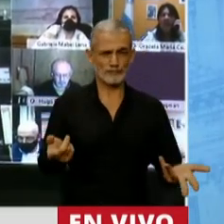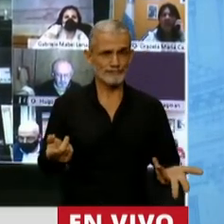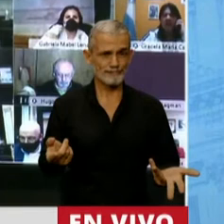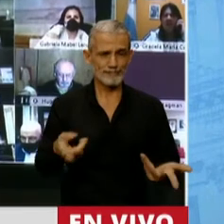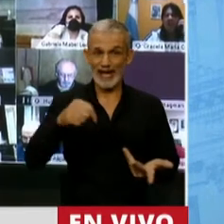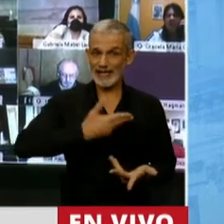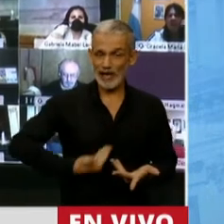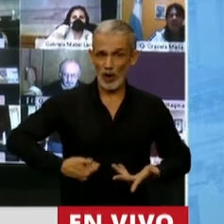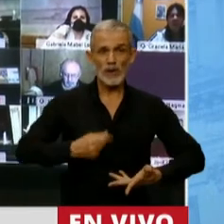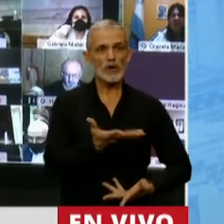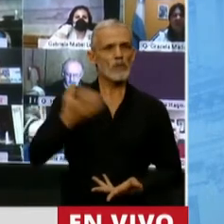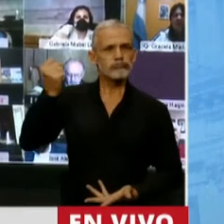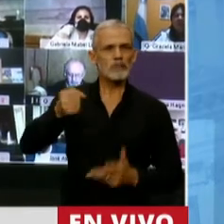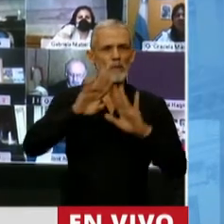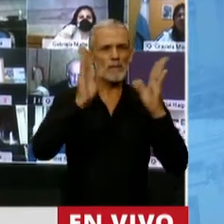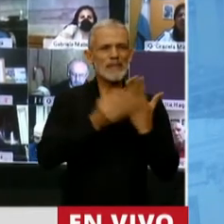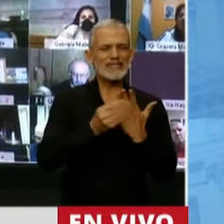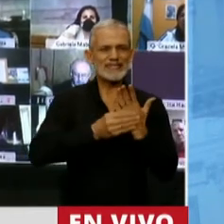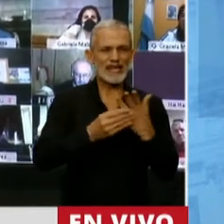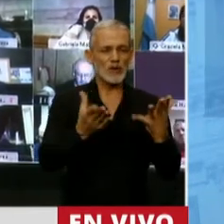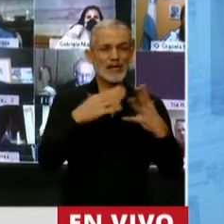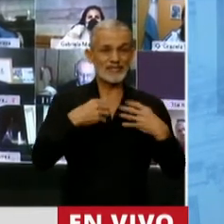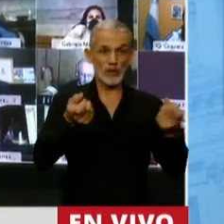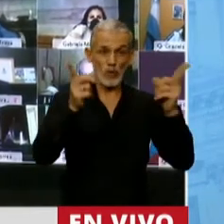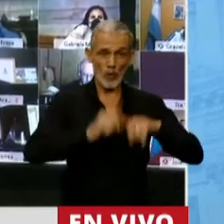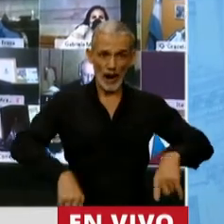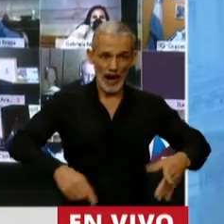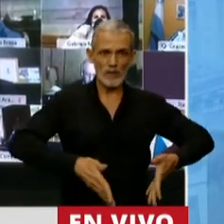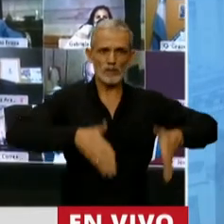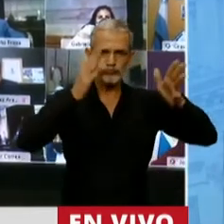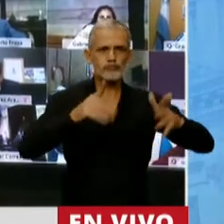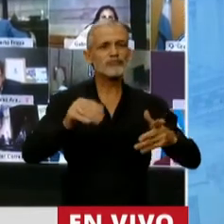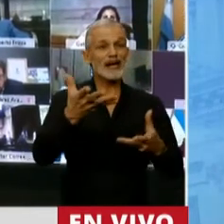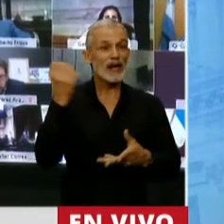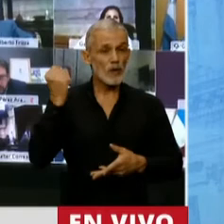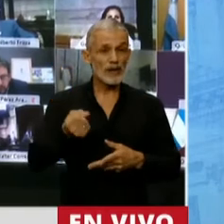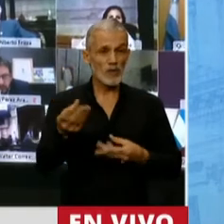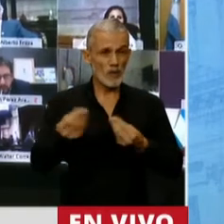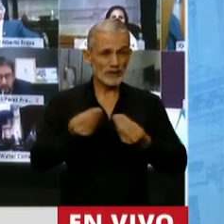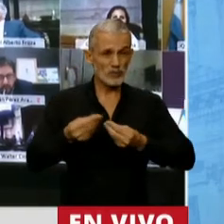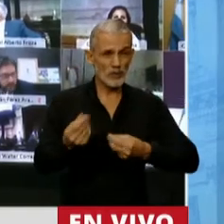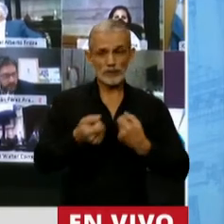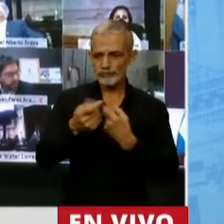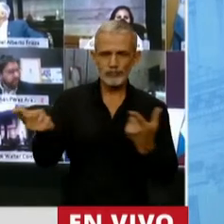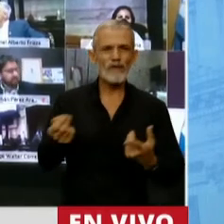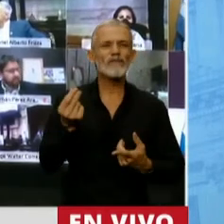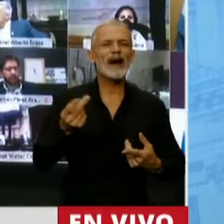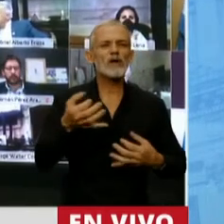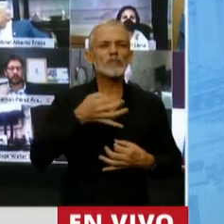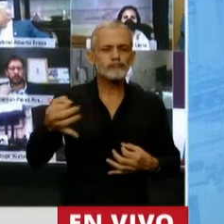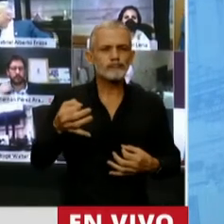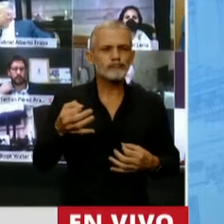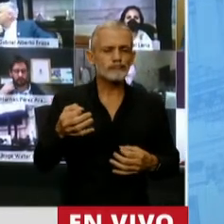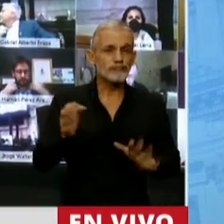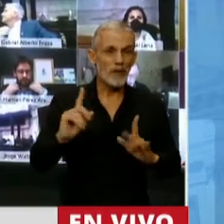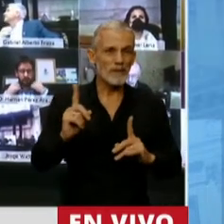Este gobierno ha recuperado el Ministerio de Salud y hoy hemos recuperado un presupuesto para los valores reales históricos